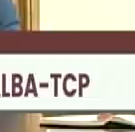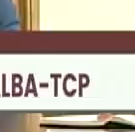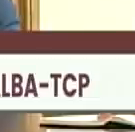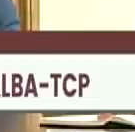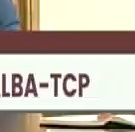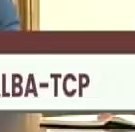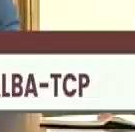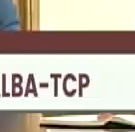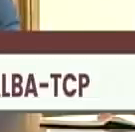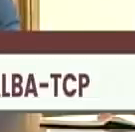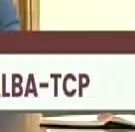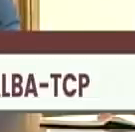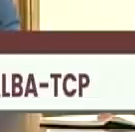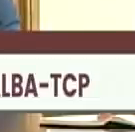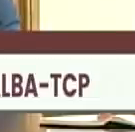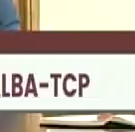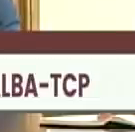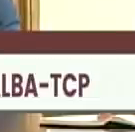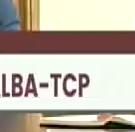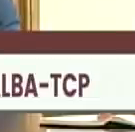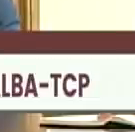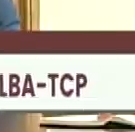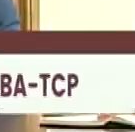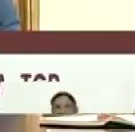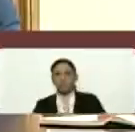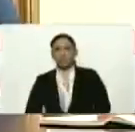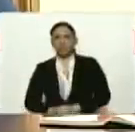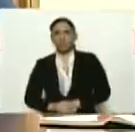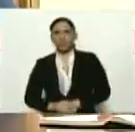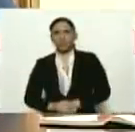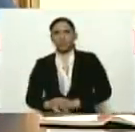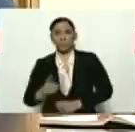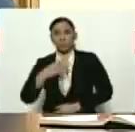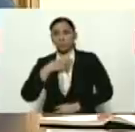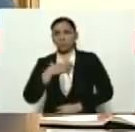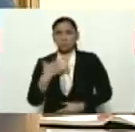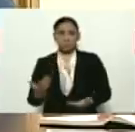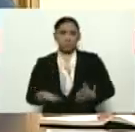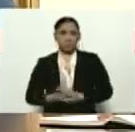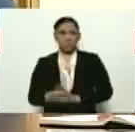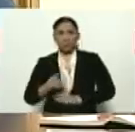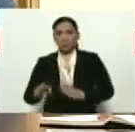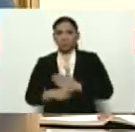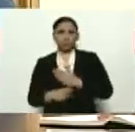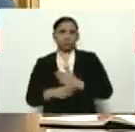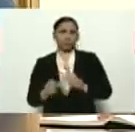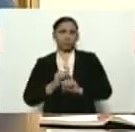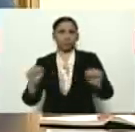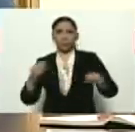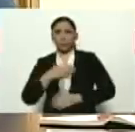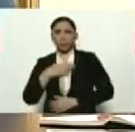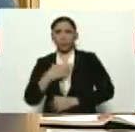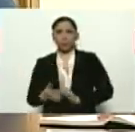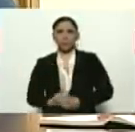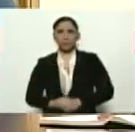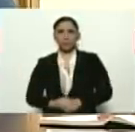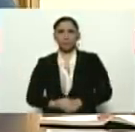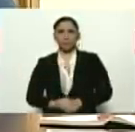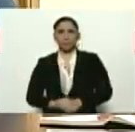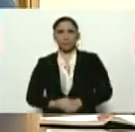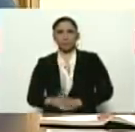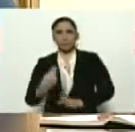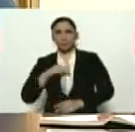voceros, que no íbamos a poder. Que no íbamos a poder. Y